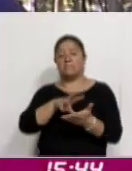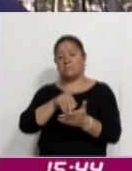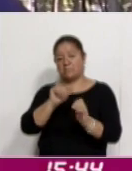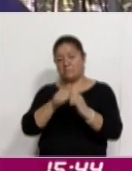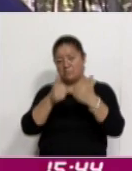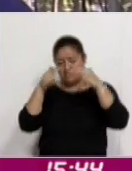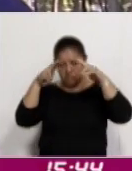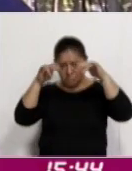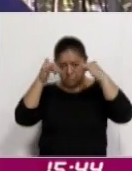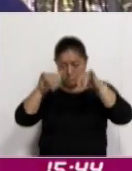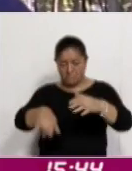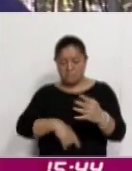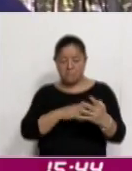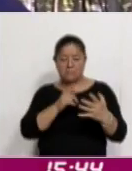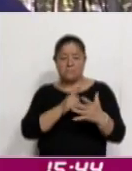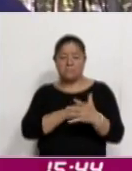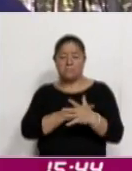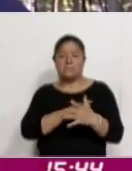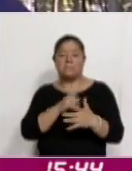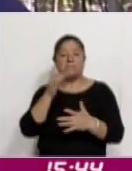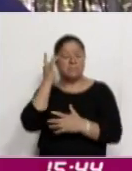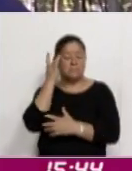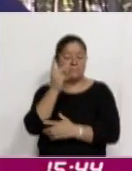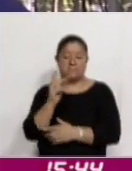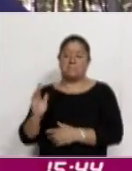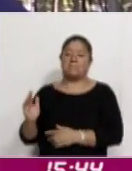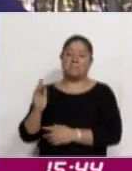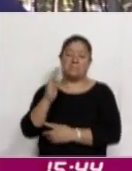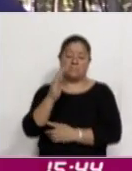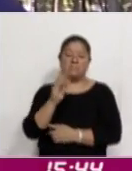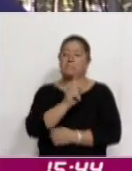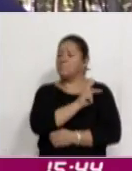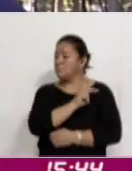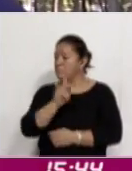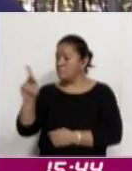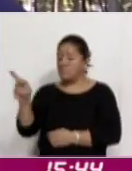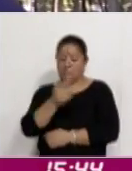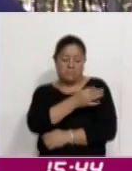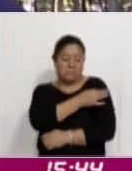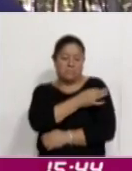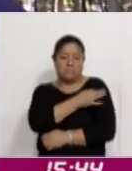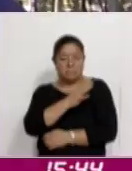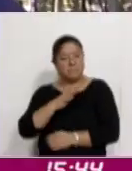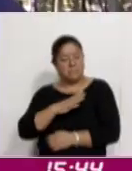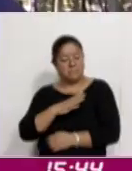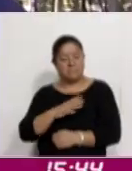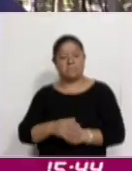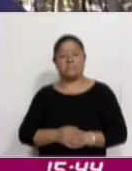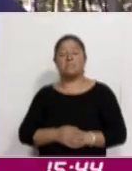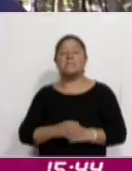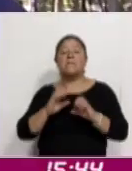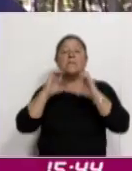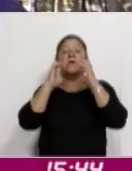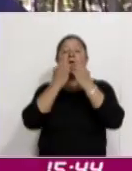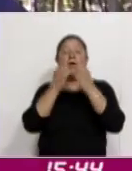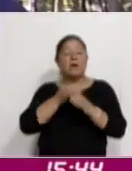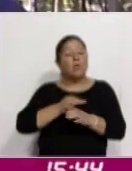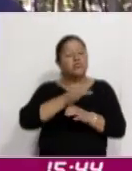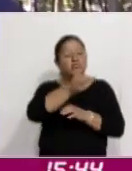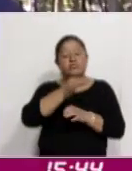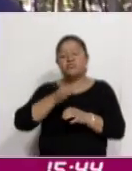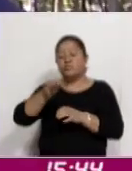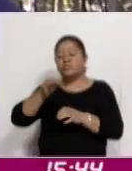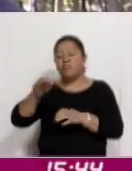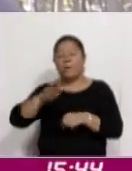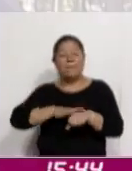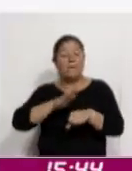Calpulalpan, Huamantla, San Pablo del Monte. En todos tenemos vacuna y en comunidades alejadas estamos privilegiando a los